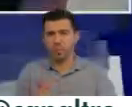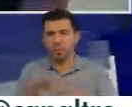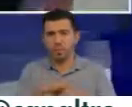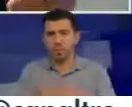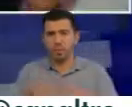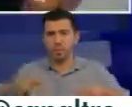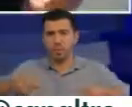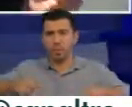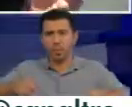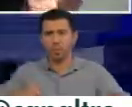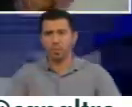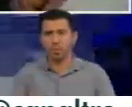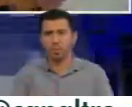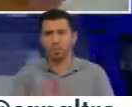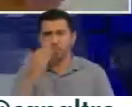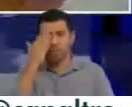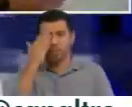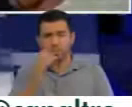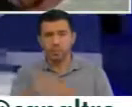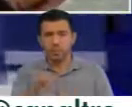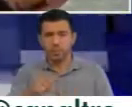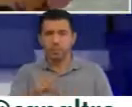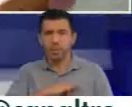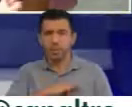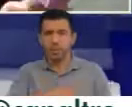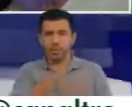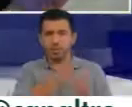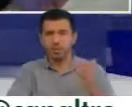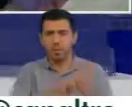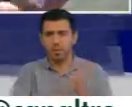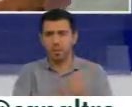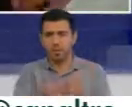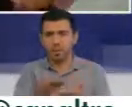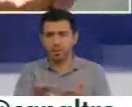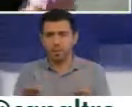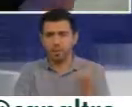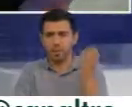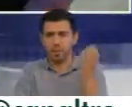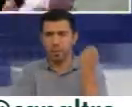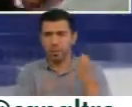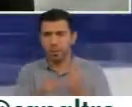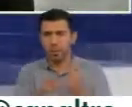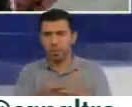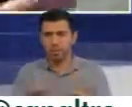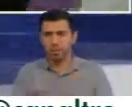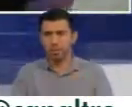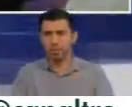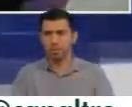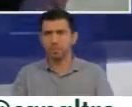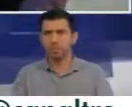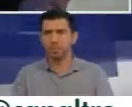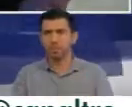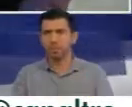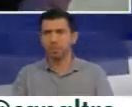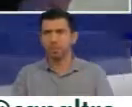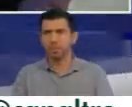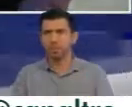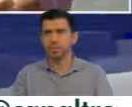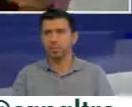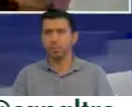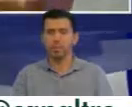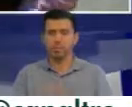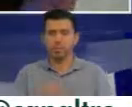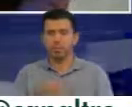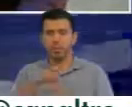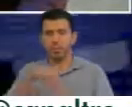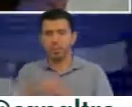esperan que la alcaldía de bucaramanga tome medidas para corregir esta situación está la información que tengo regreso a nuestro centro de noticias entró